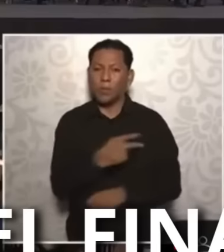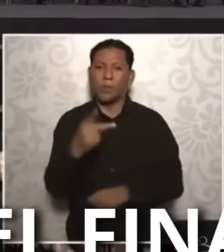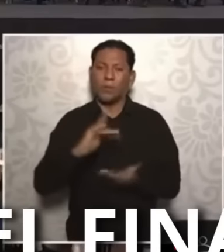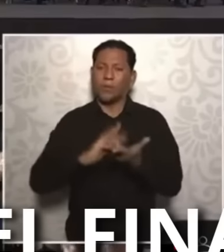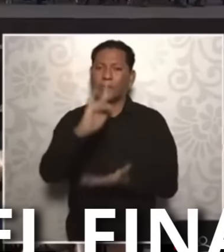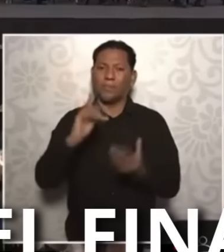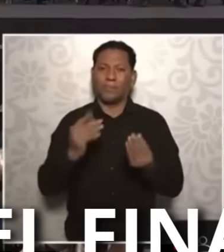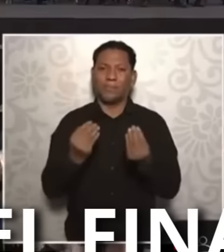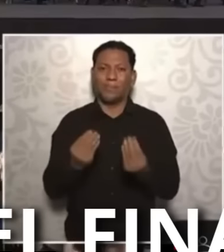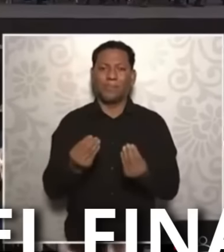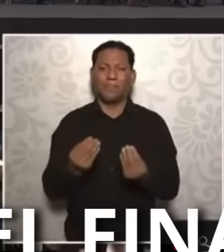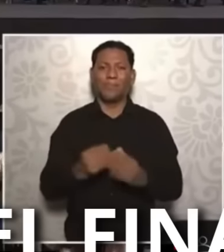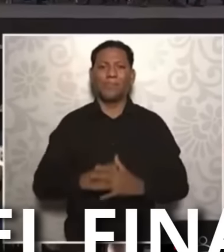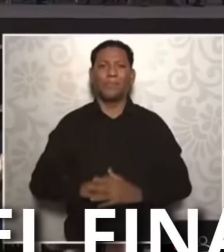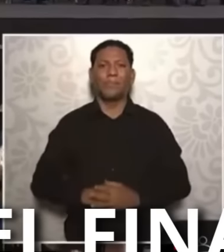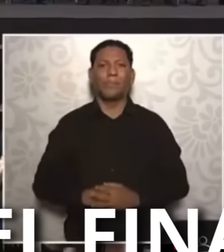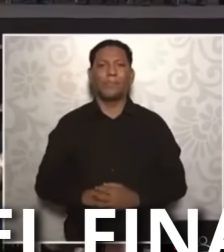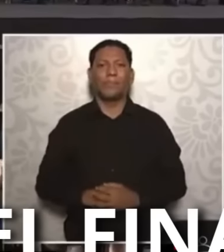gracias.